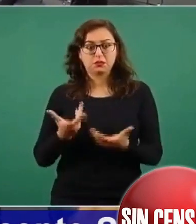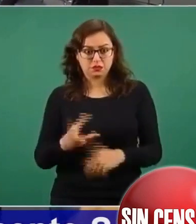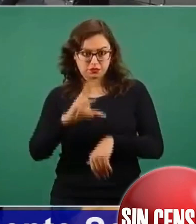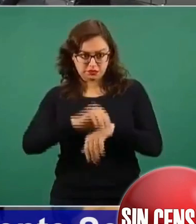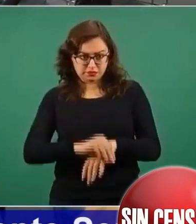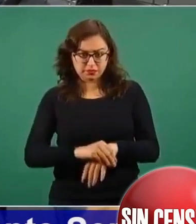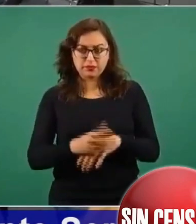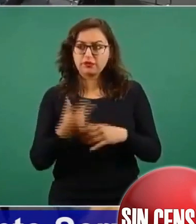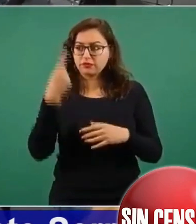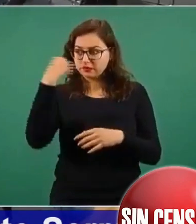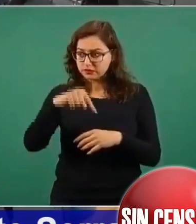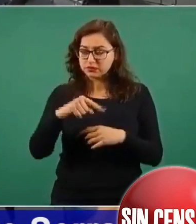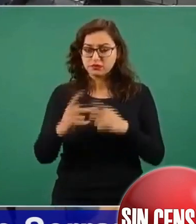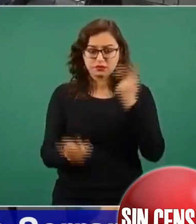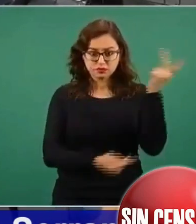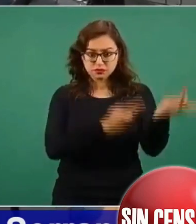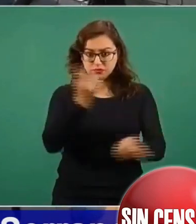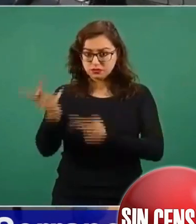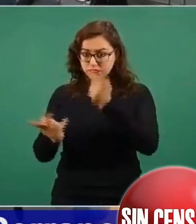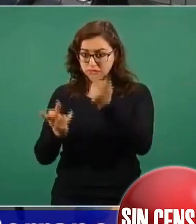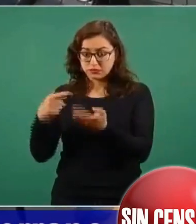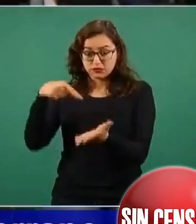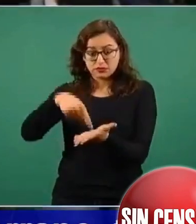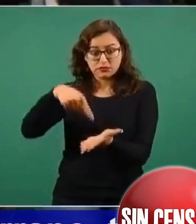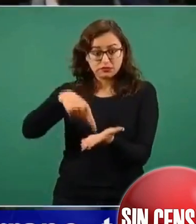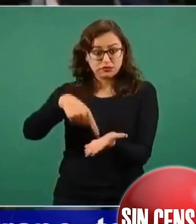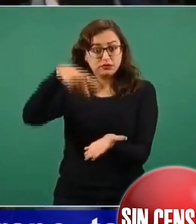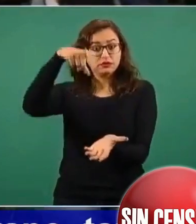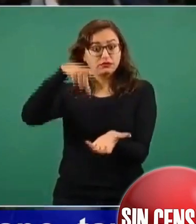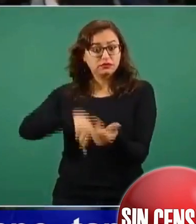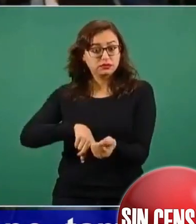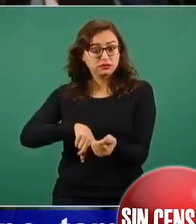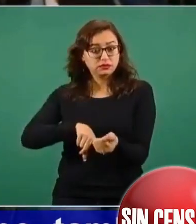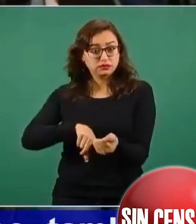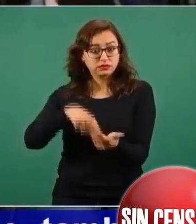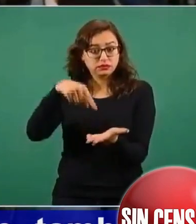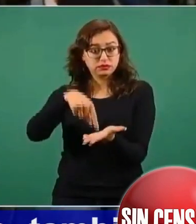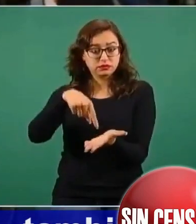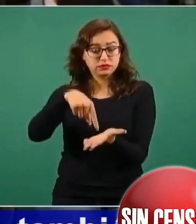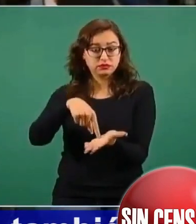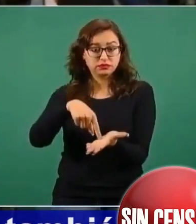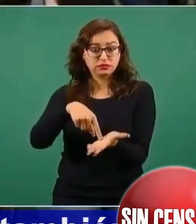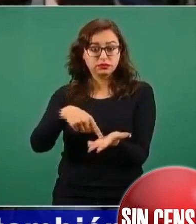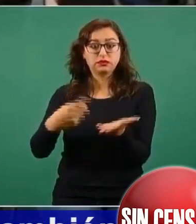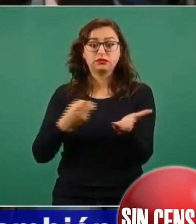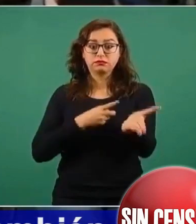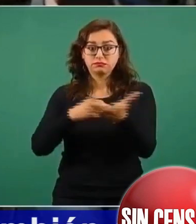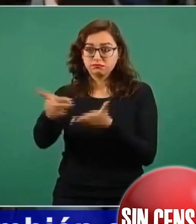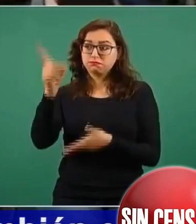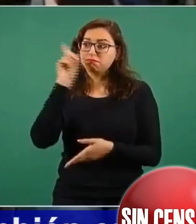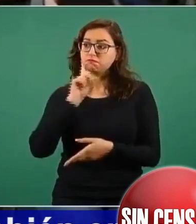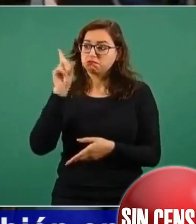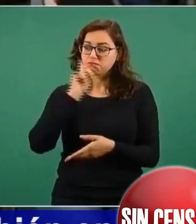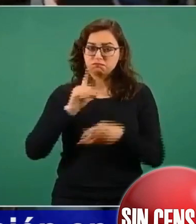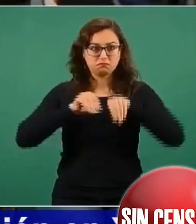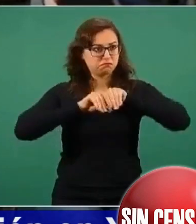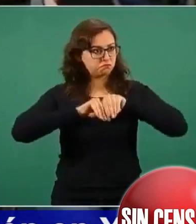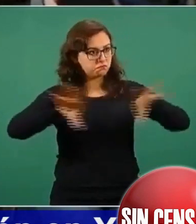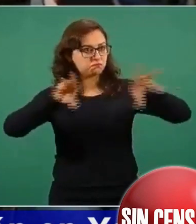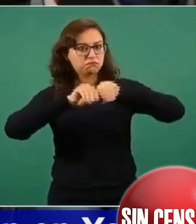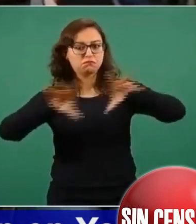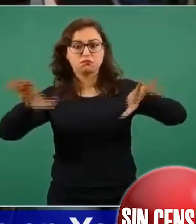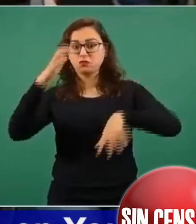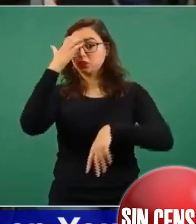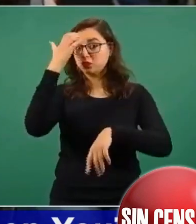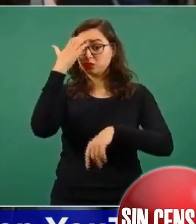tengamos claro que el hecho mismo de la consulta implica que se conozcan los derechos de las mujeres en las comunidades